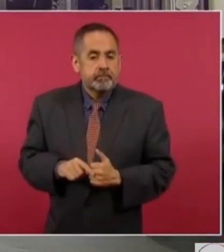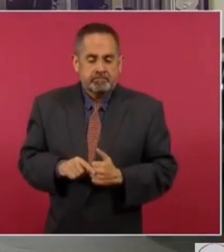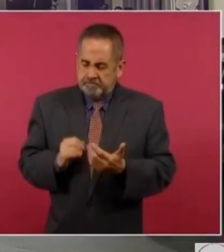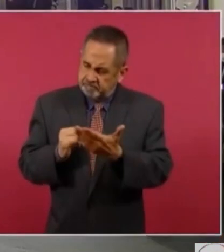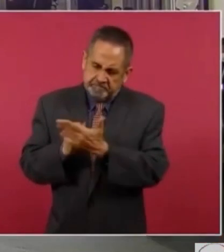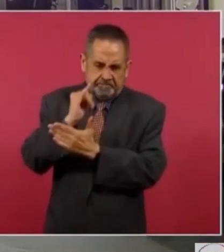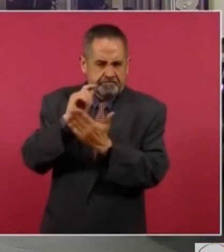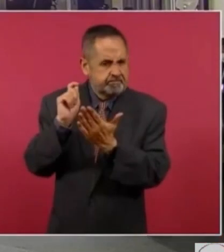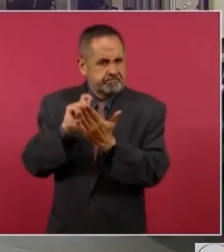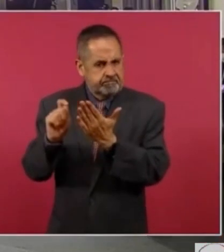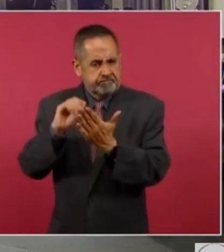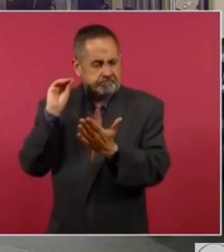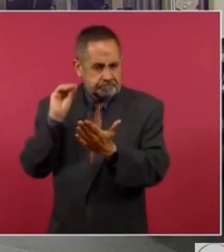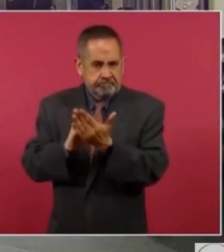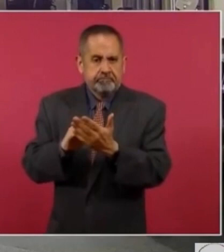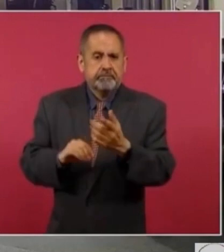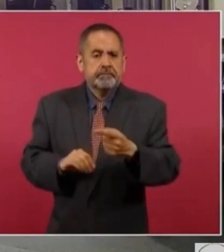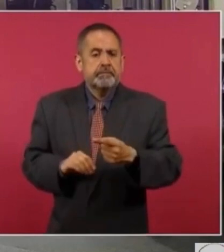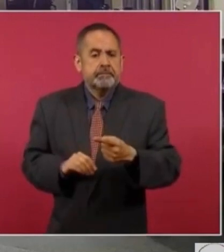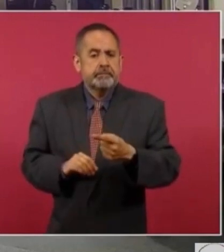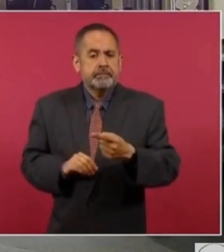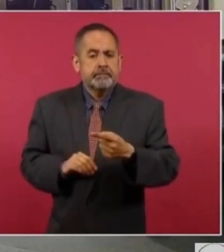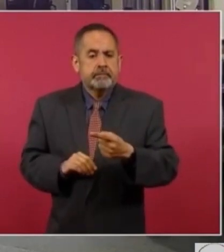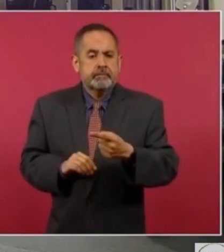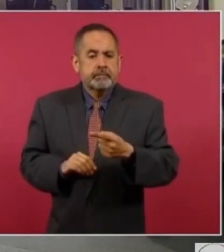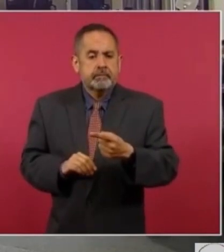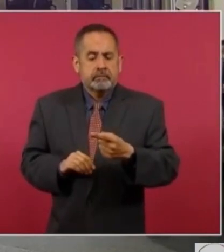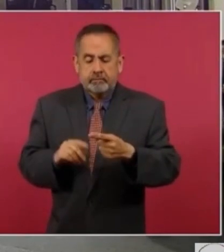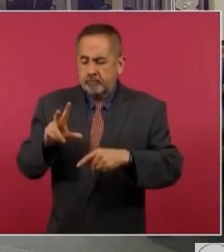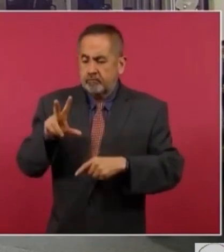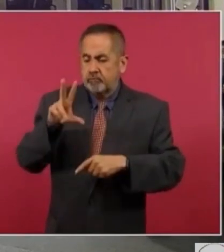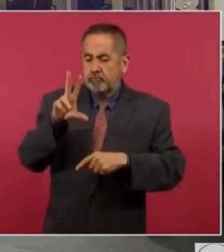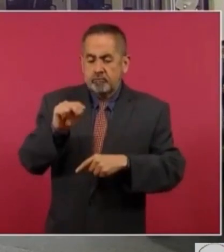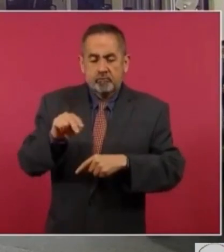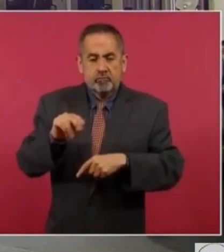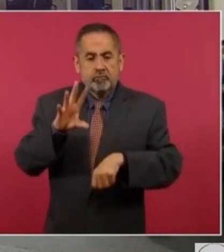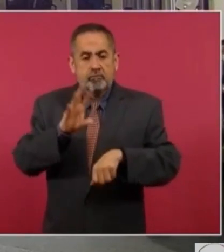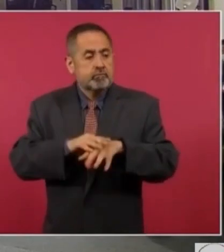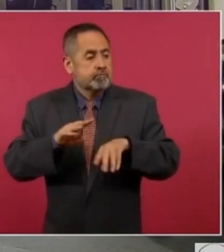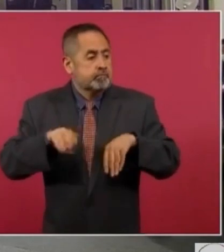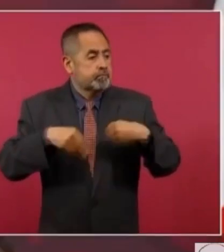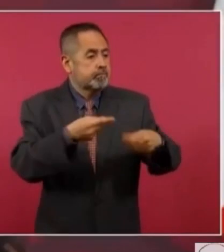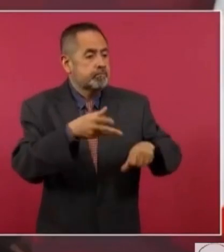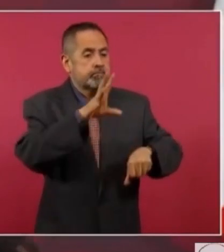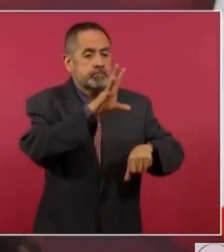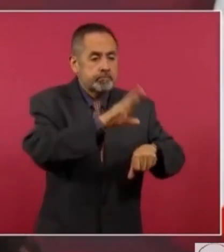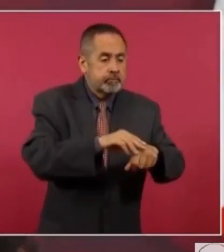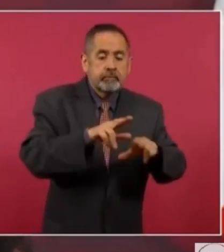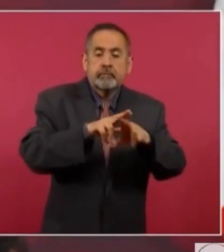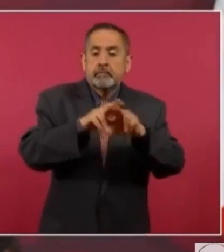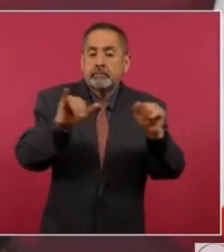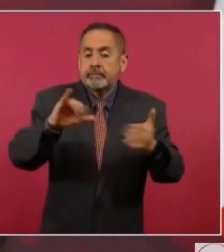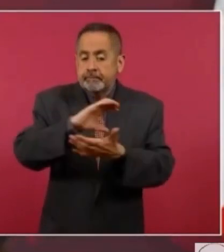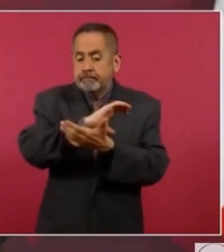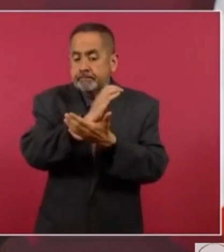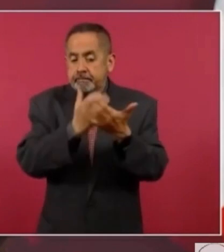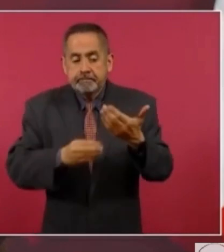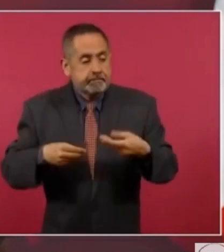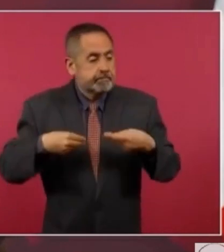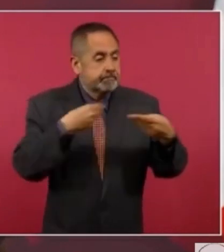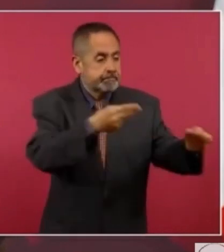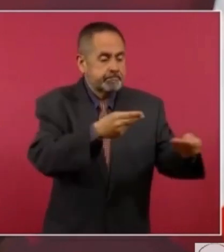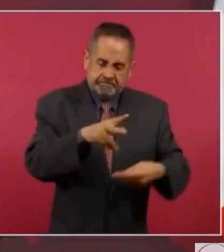definido le agregó: no se permiten ni concesiones ni contratos.